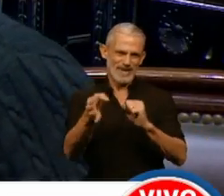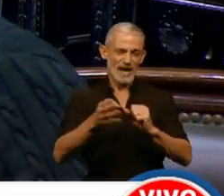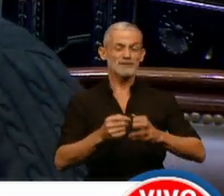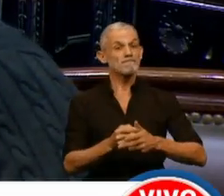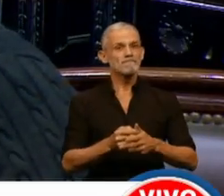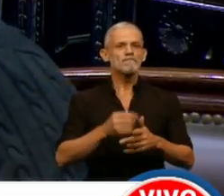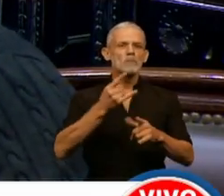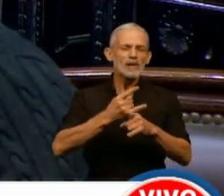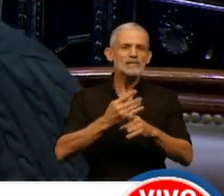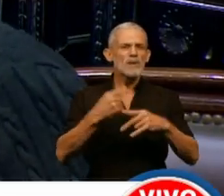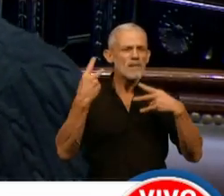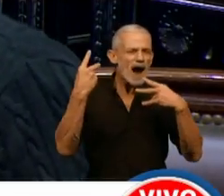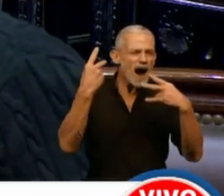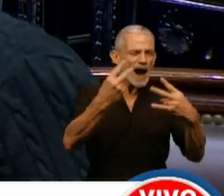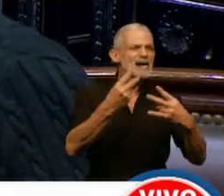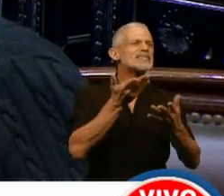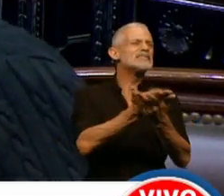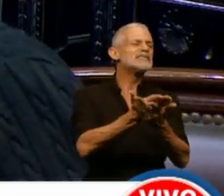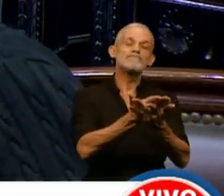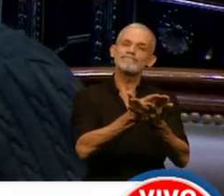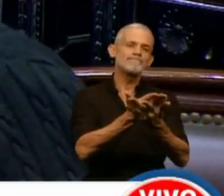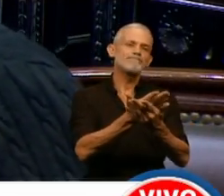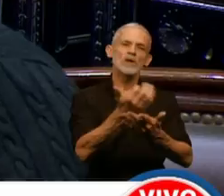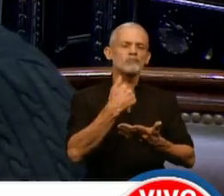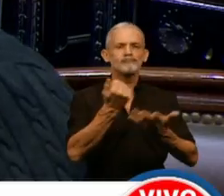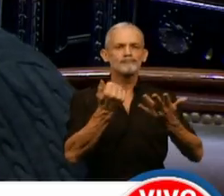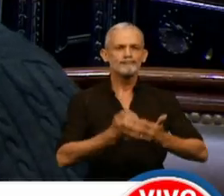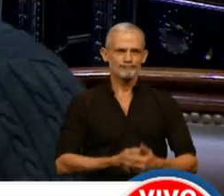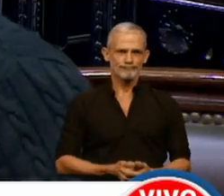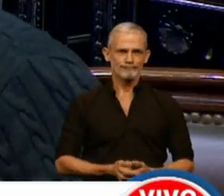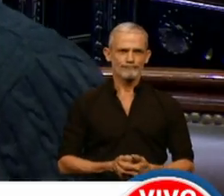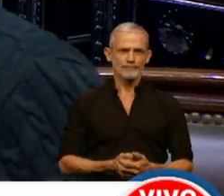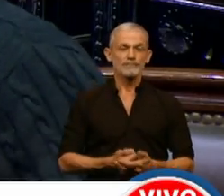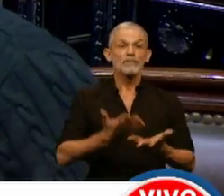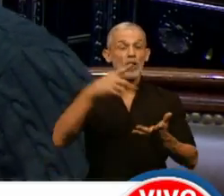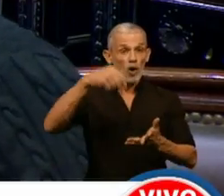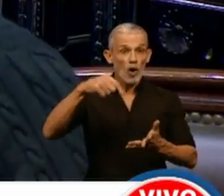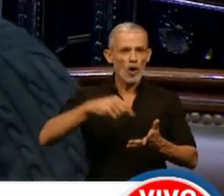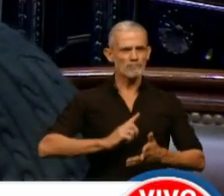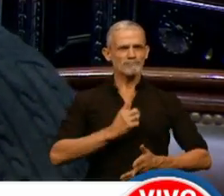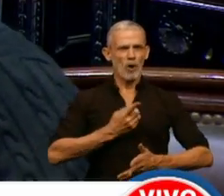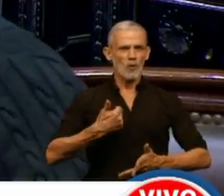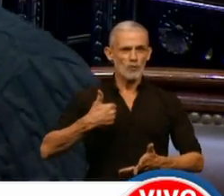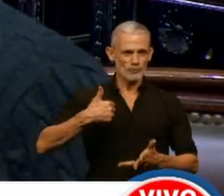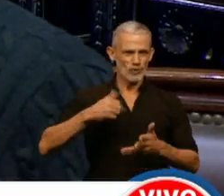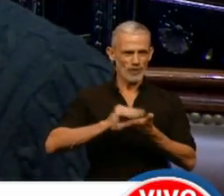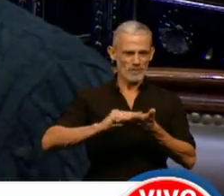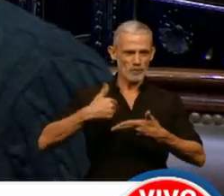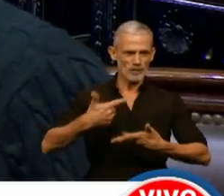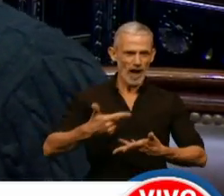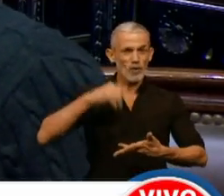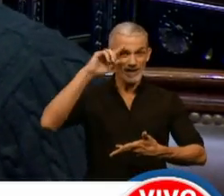y siempre esos viajes no tuvieron un final feliz hoy es un orgullo como legislador